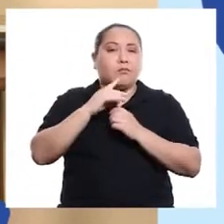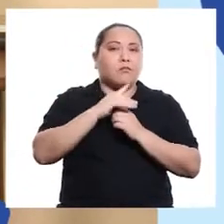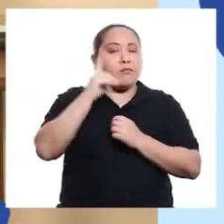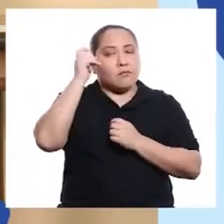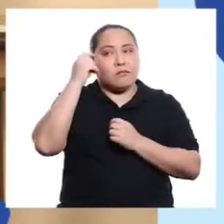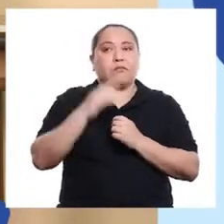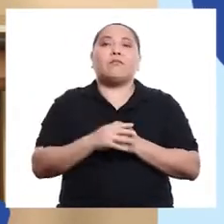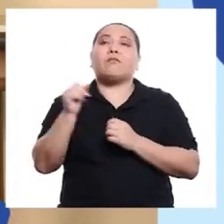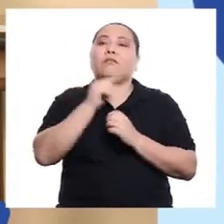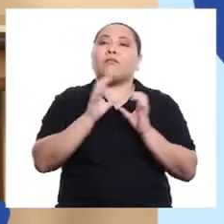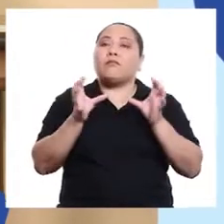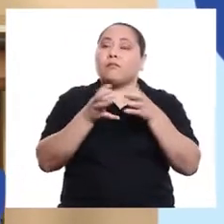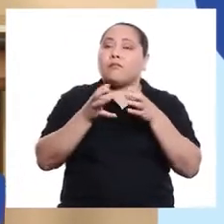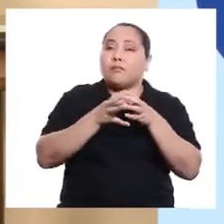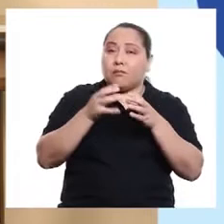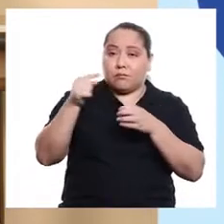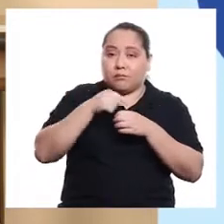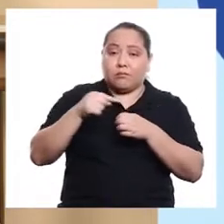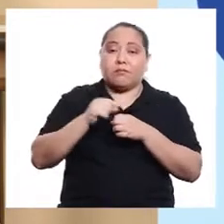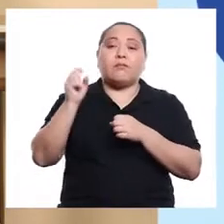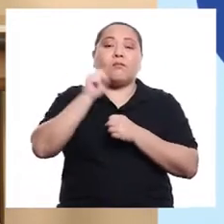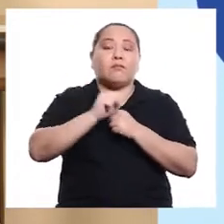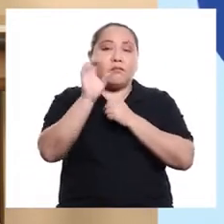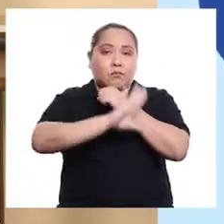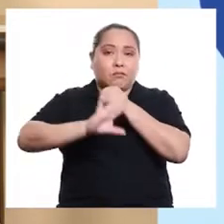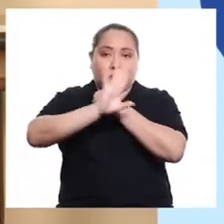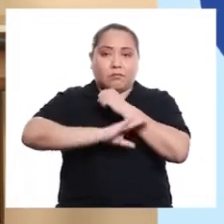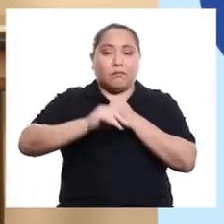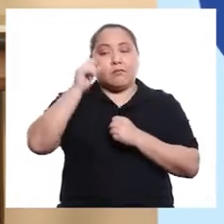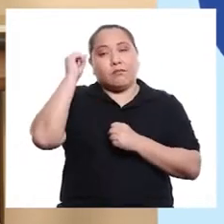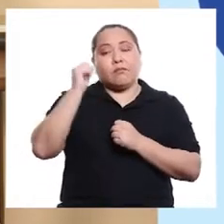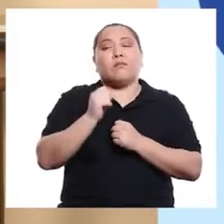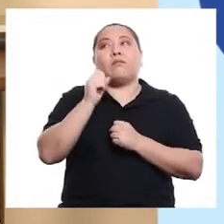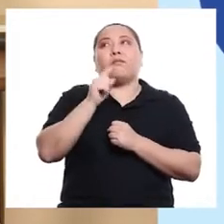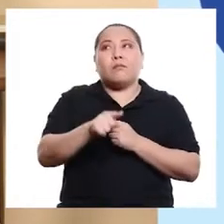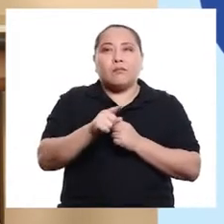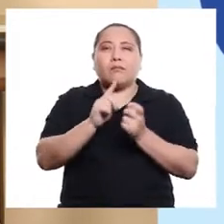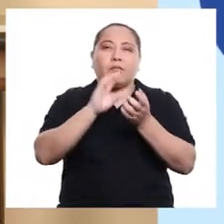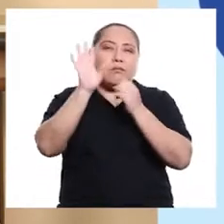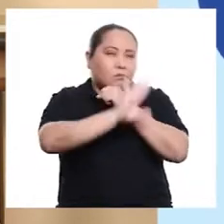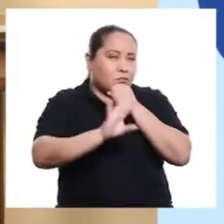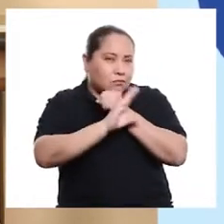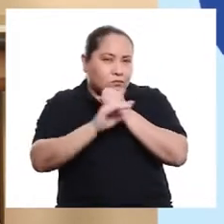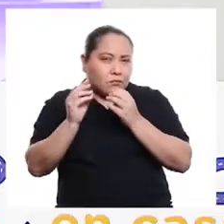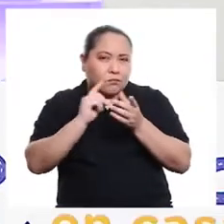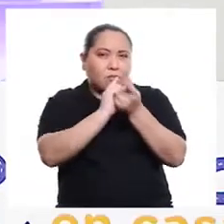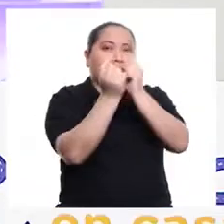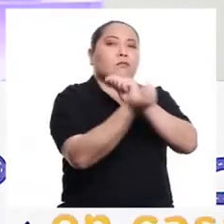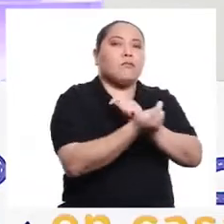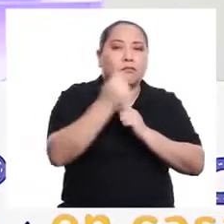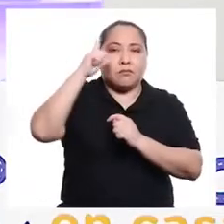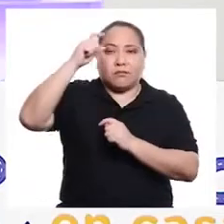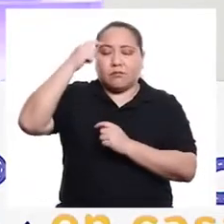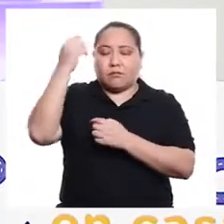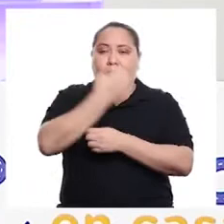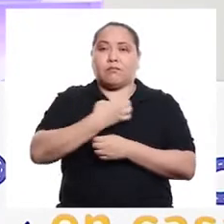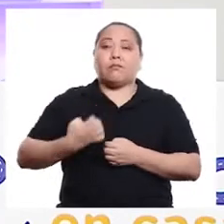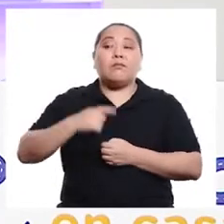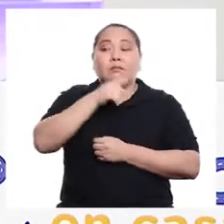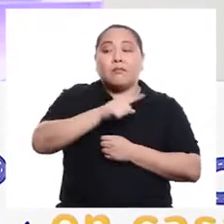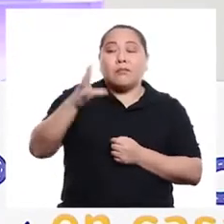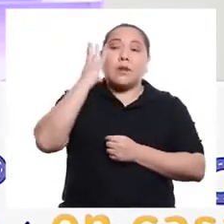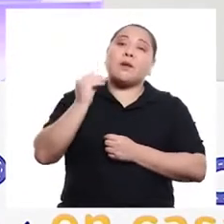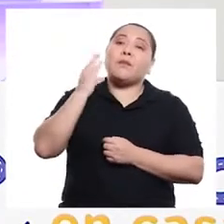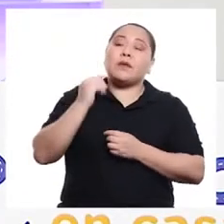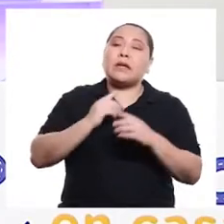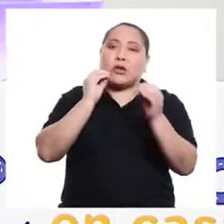y sociedad civil, de modo que la seguridad se transforme en una política de Estado. Las experiencias analizadas